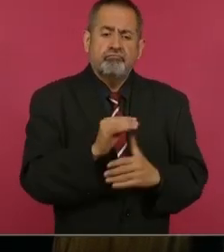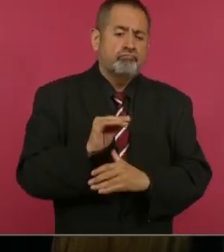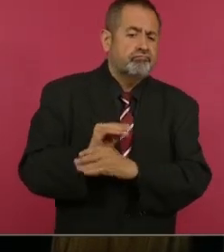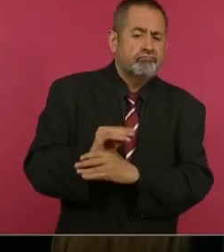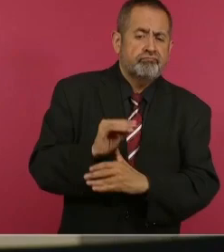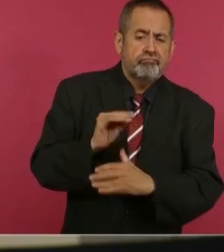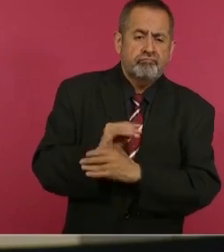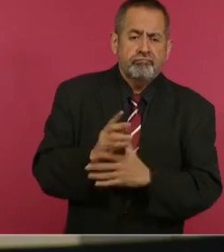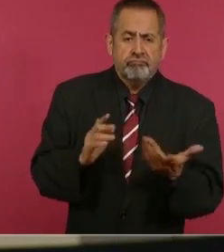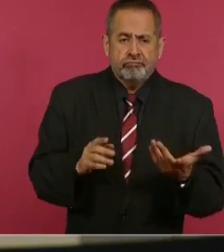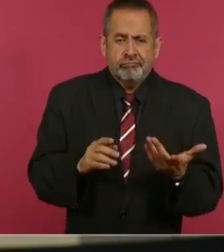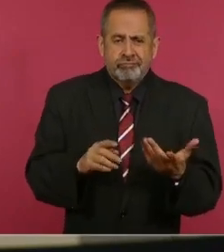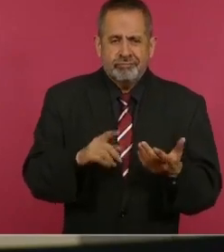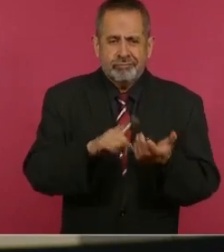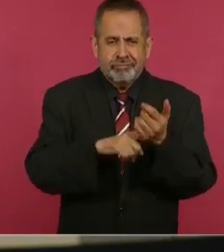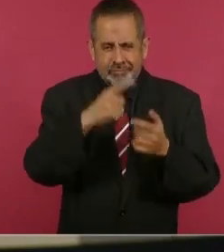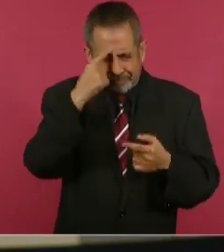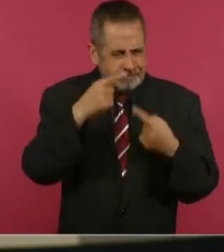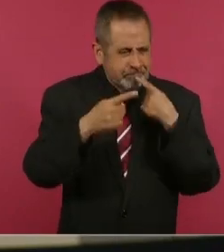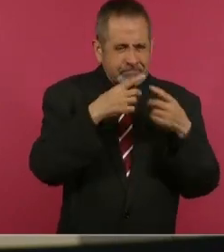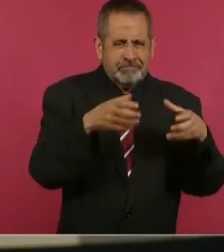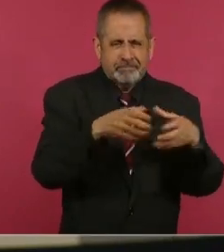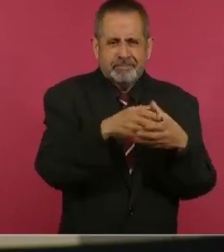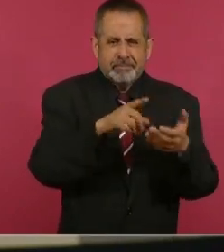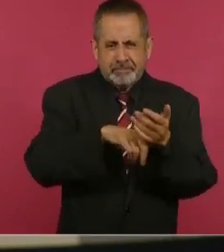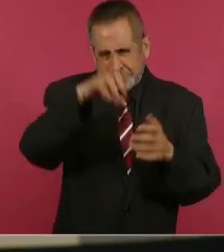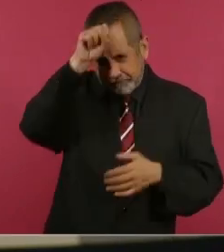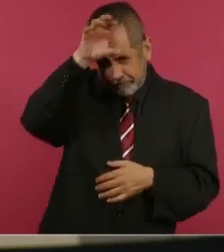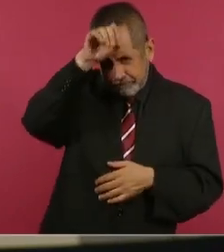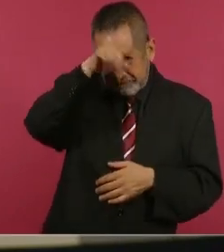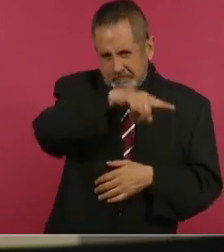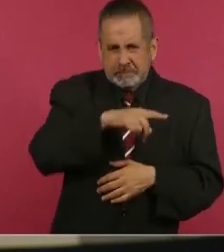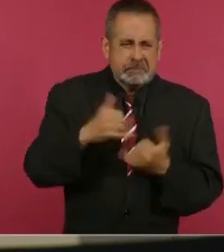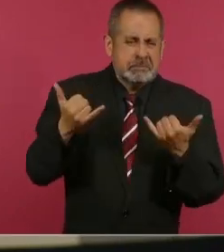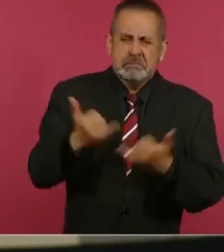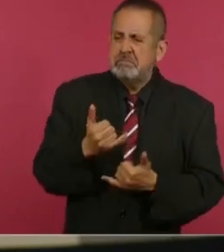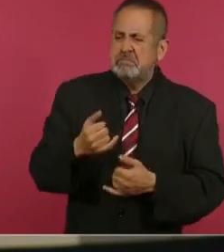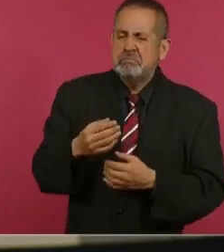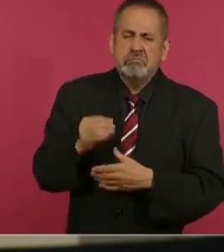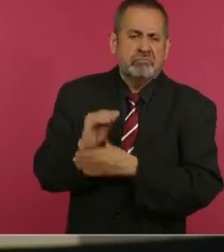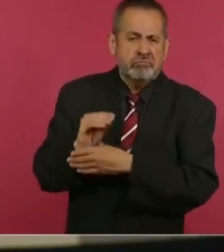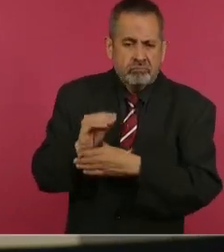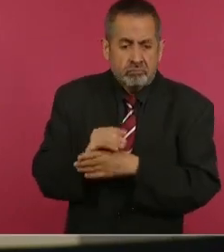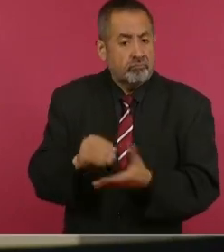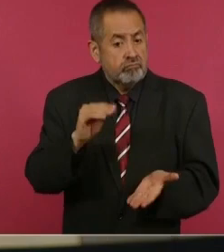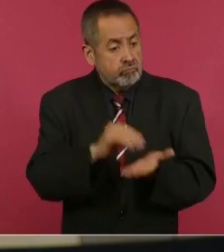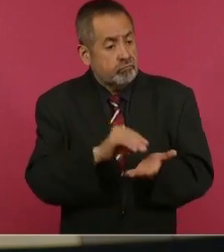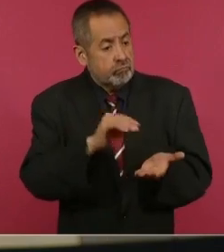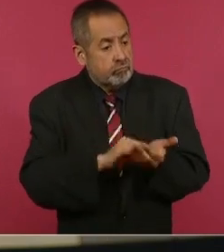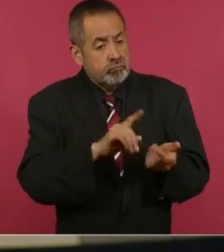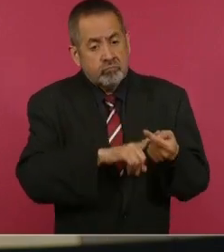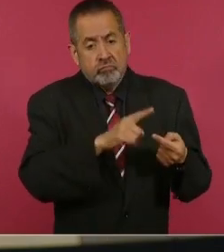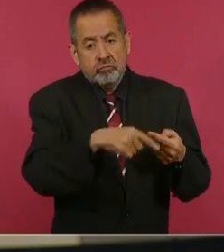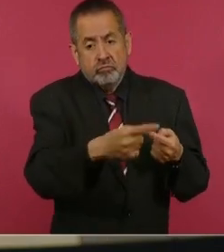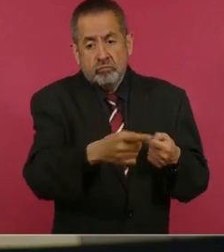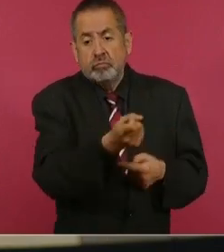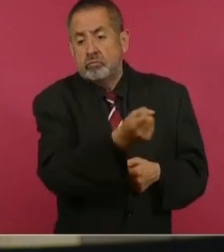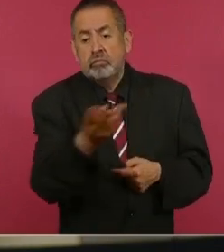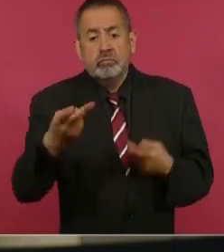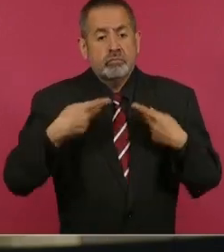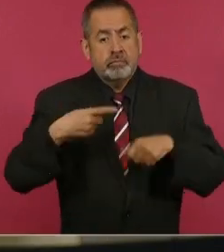el manejo de los famosos jales que están relacionados con la mina, que persisten las secuelas, es decir, que la gente que está